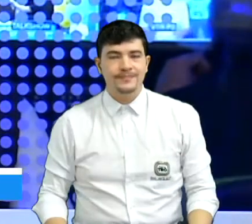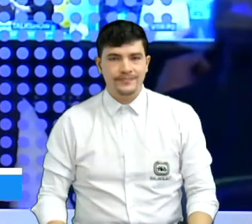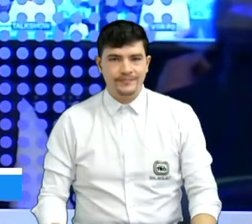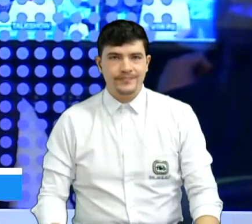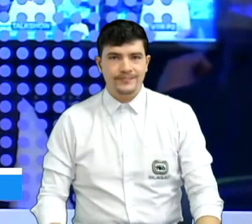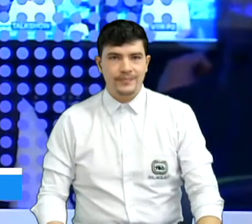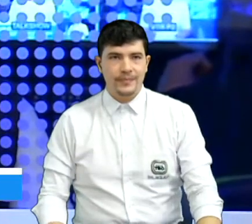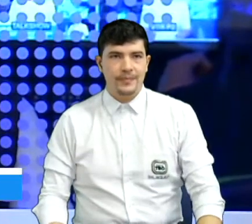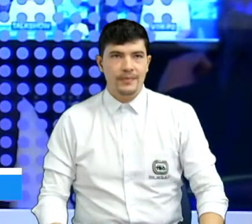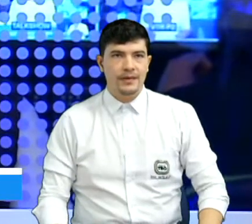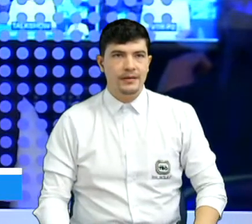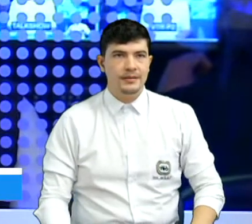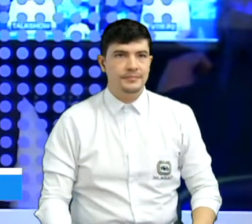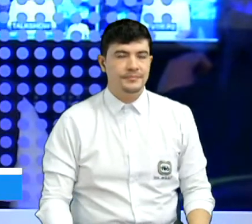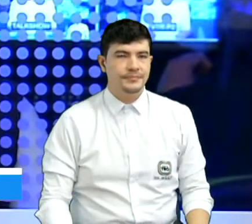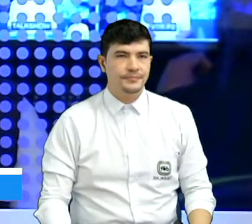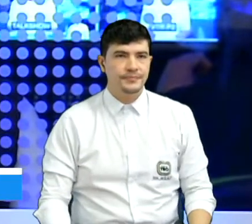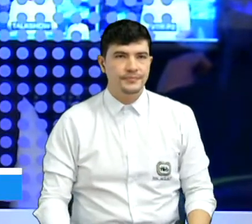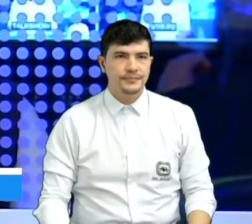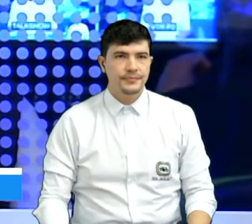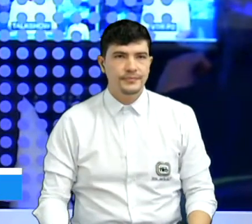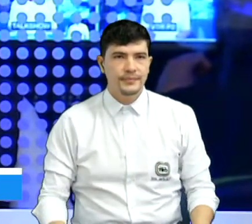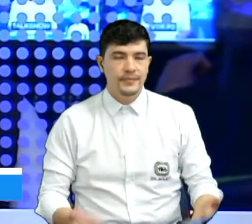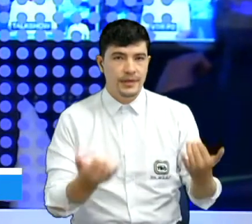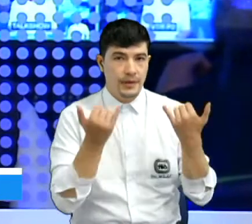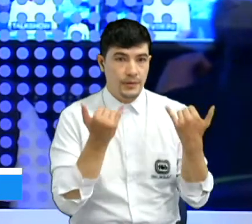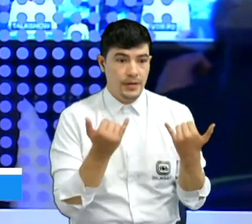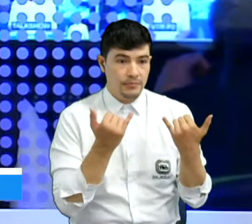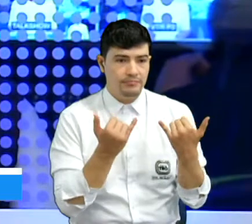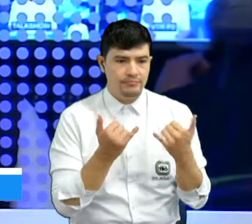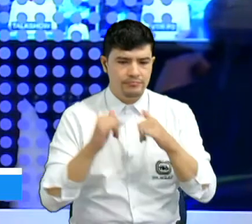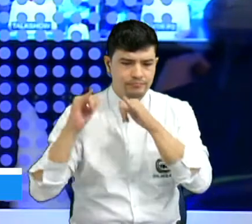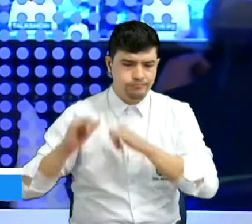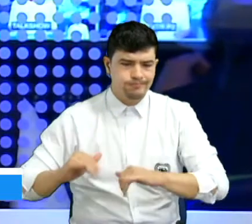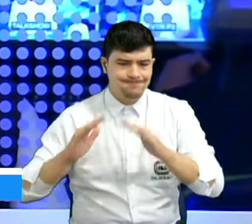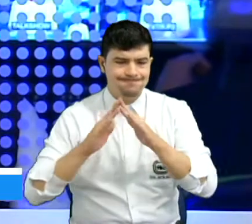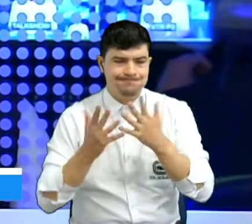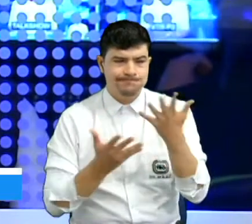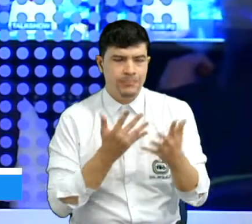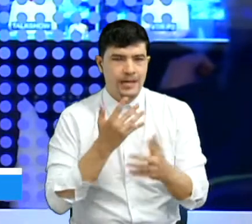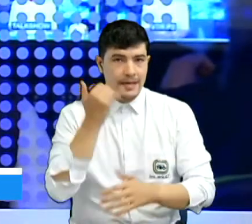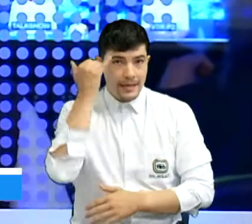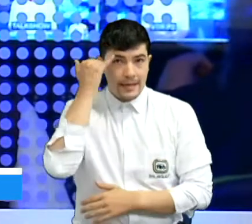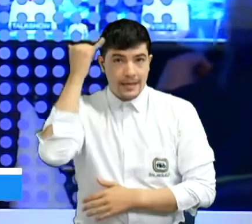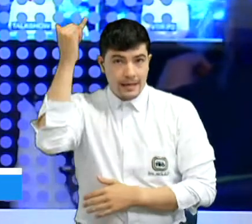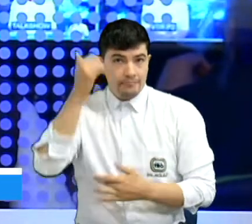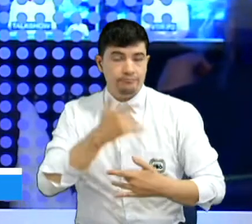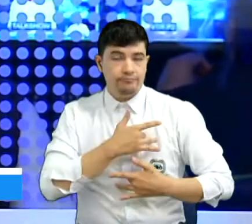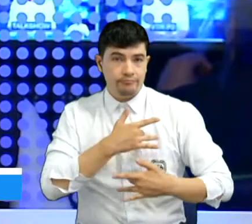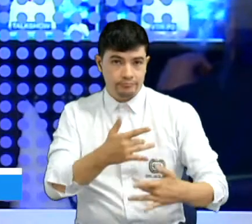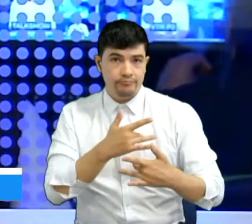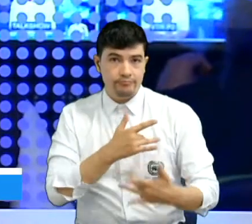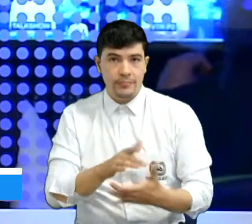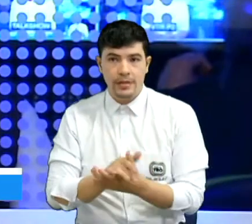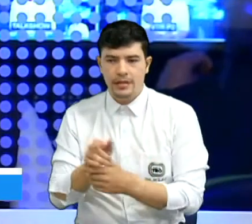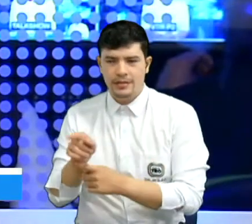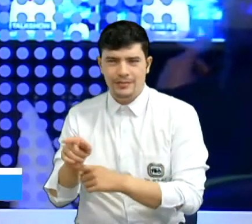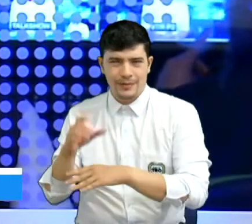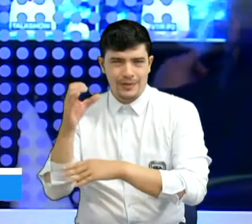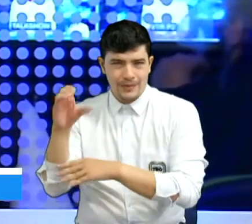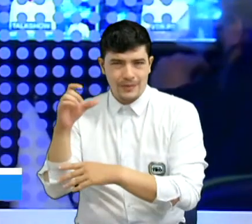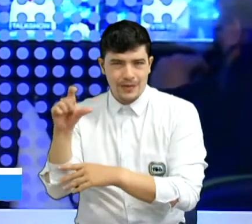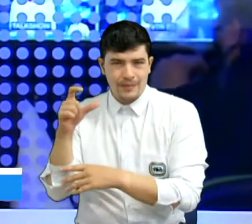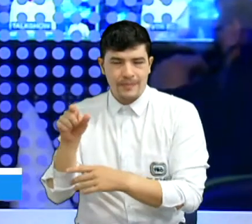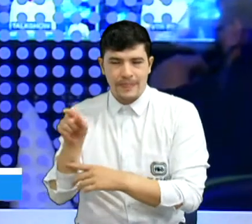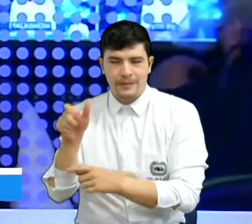En medio de esta época surgen iniciativas solidarias. En Cúcuta, la Policía Nacional y una fundación que atiende a animales en condición de